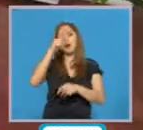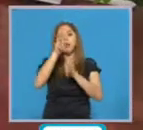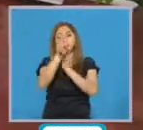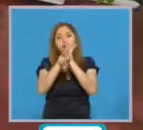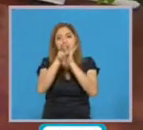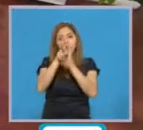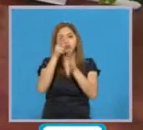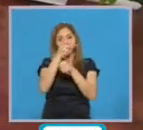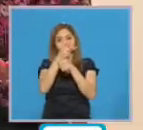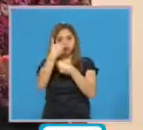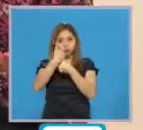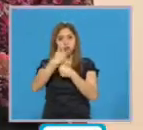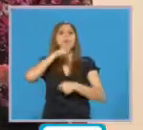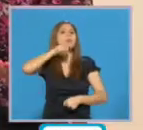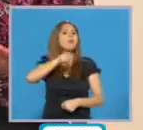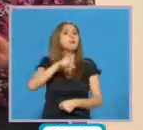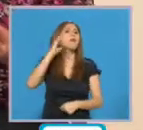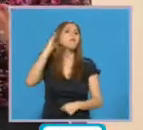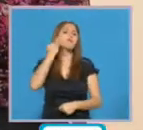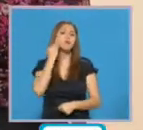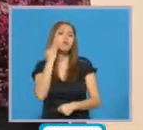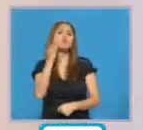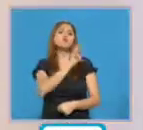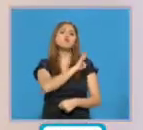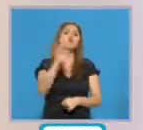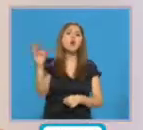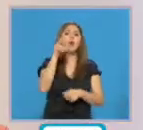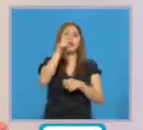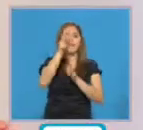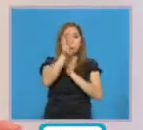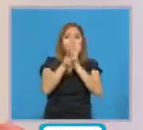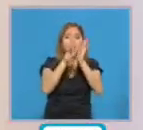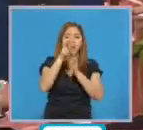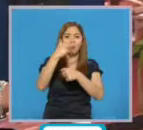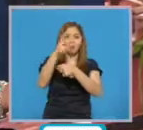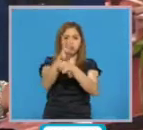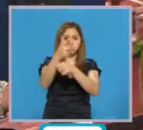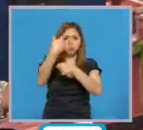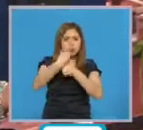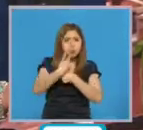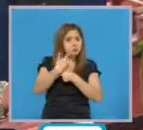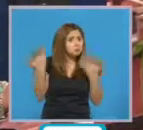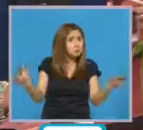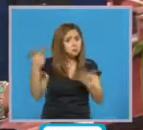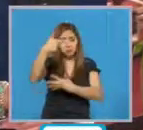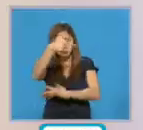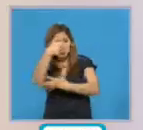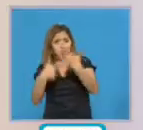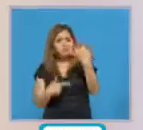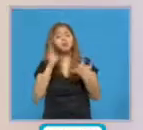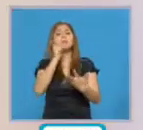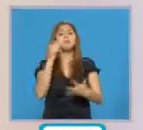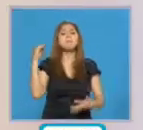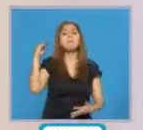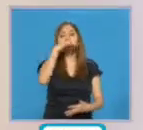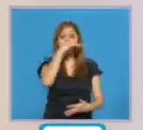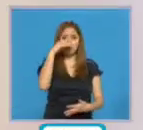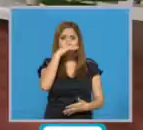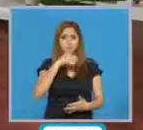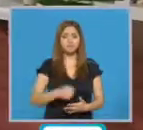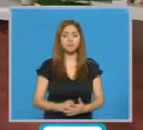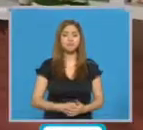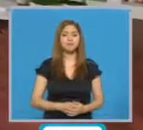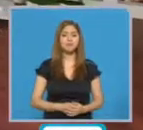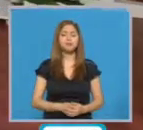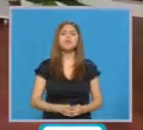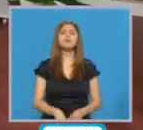mismo Facebook tiene también la aplicación para poder hablar con video. Sí. Entonces, y todas esas aplicaciones son gratis. Oye, Norma, y nos